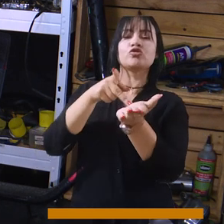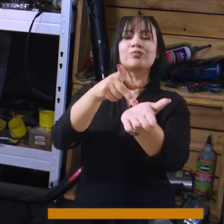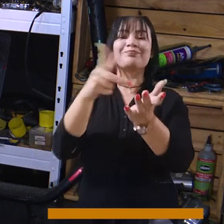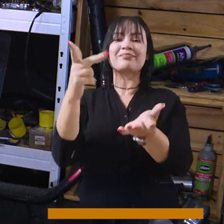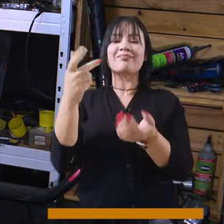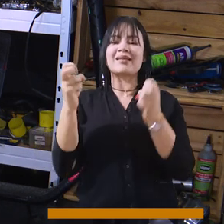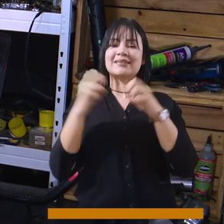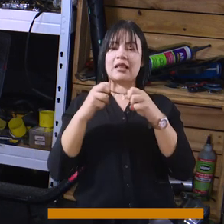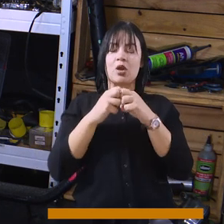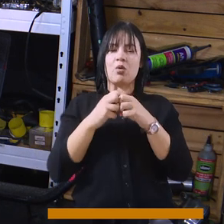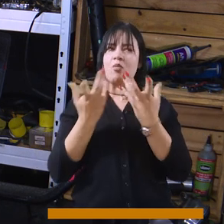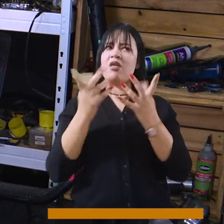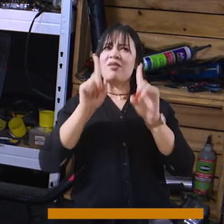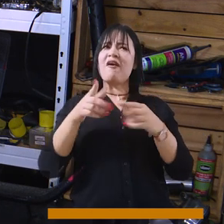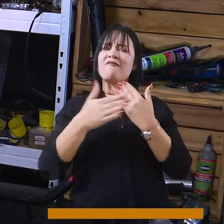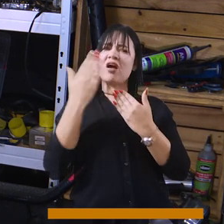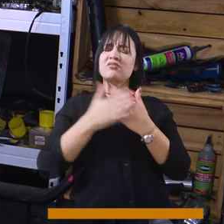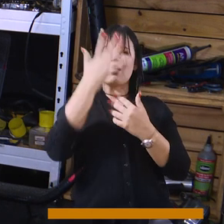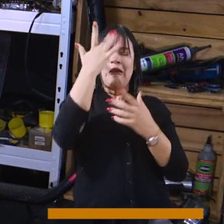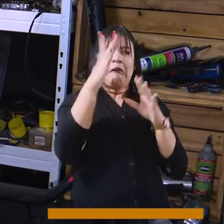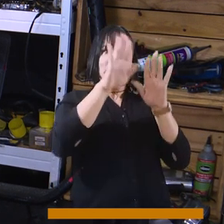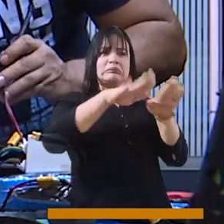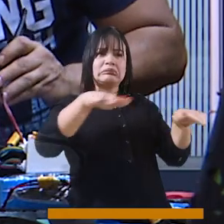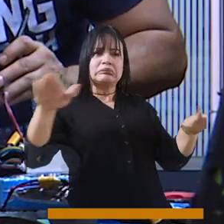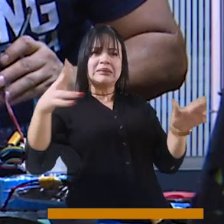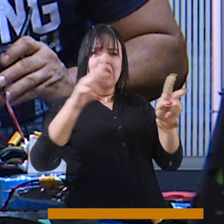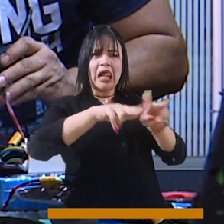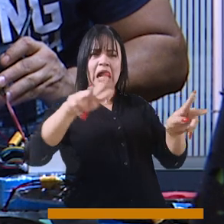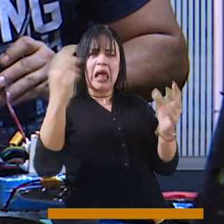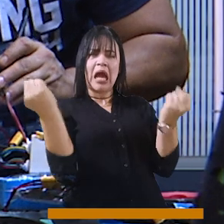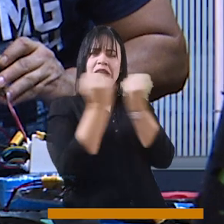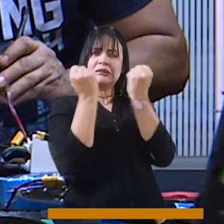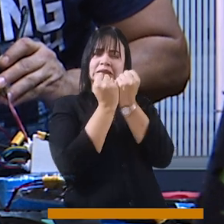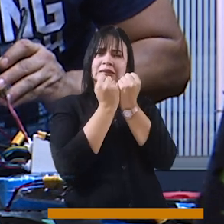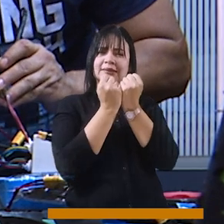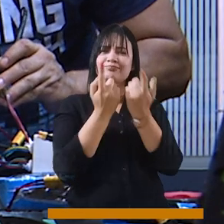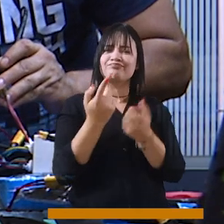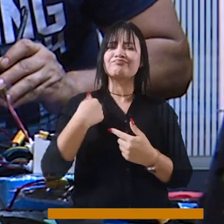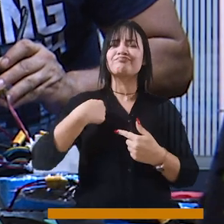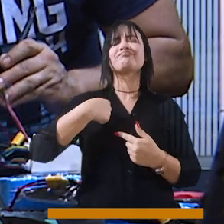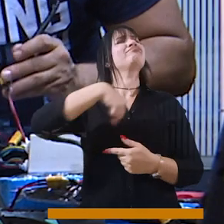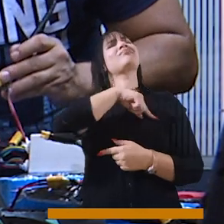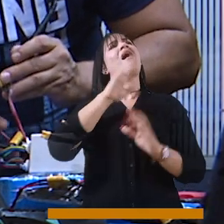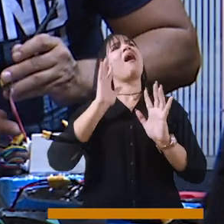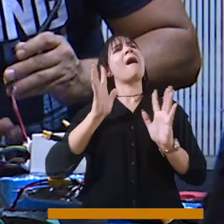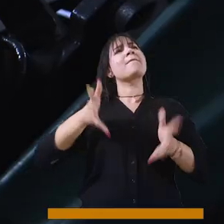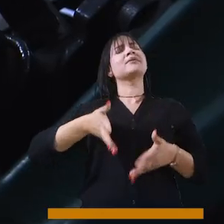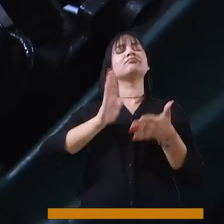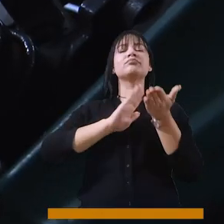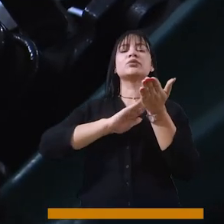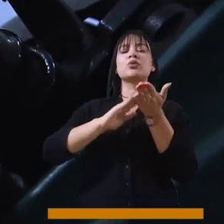y almacenamiento Porque otro problema de la ciudad es el espacio Entonces nos vamos a encontrar con que es una